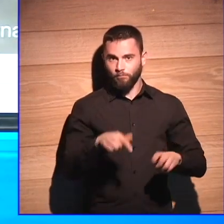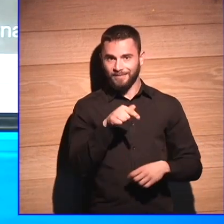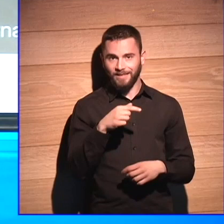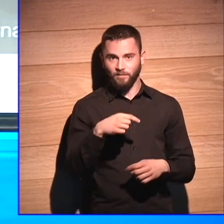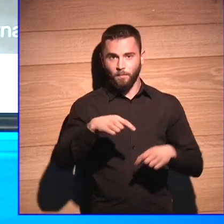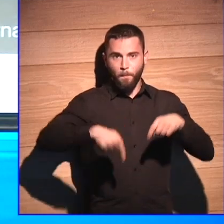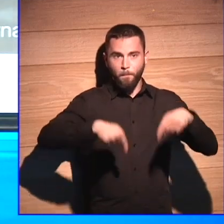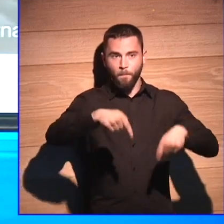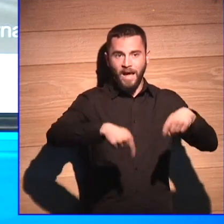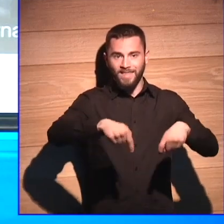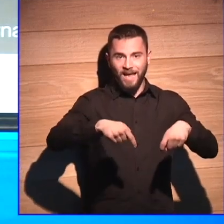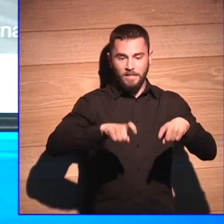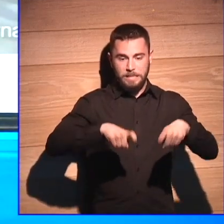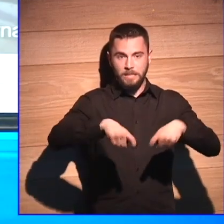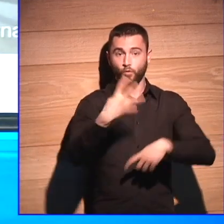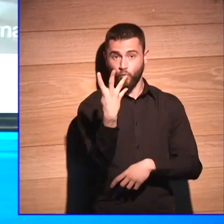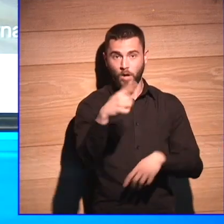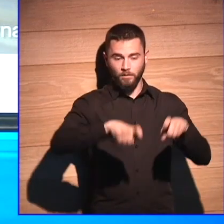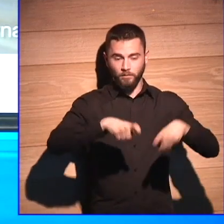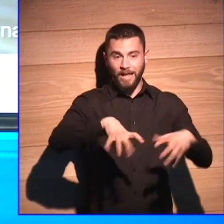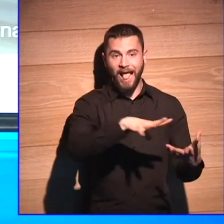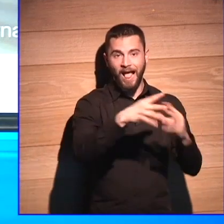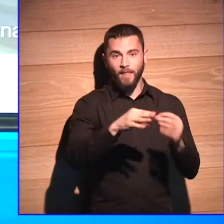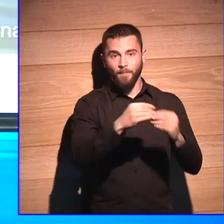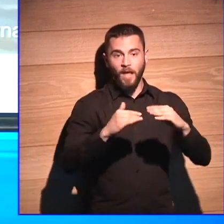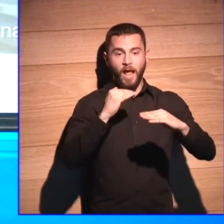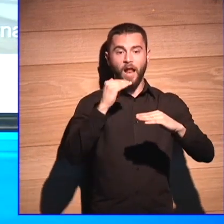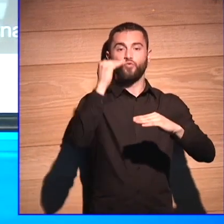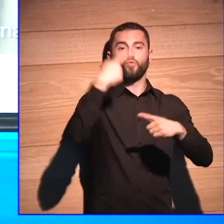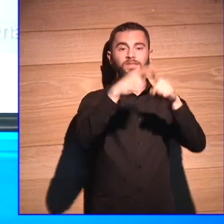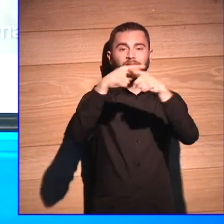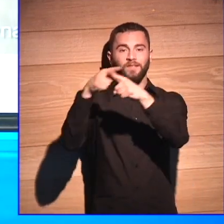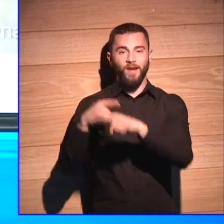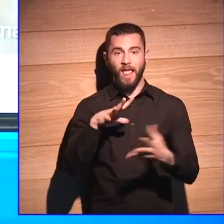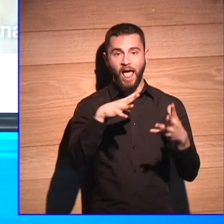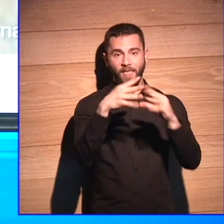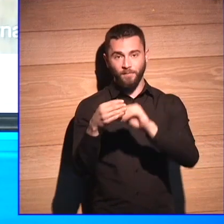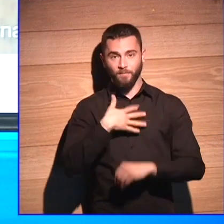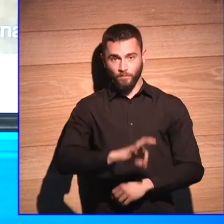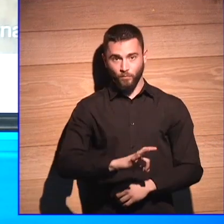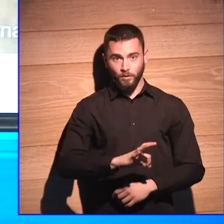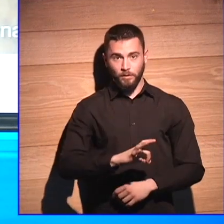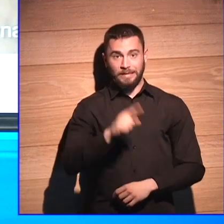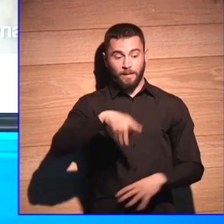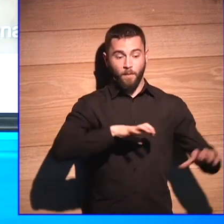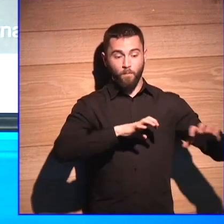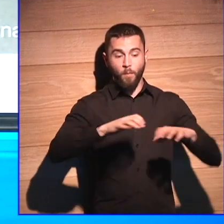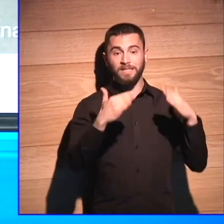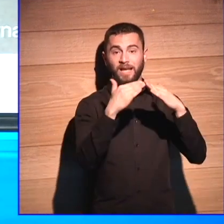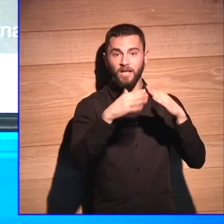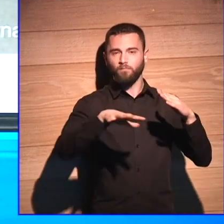4 patas que le permiten adaptarse pues, a distintas alturas y pues, moverse por la